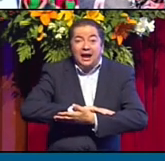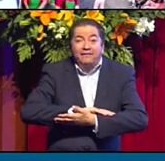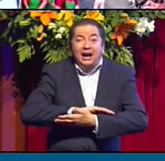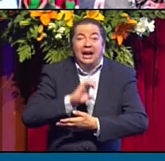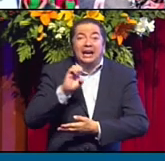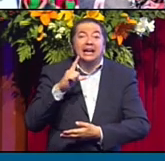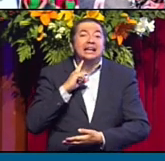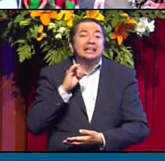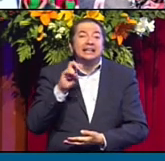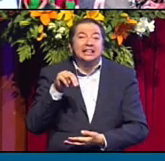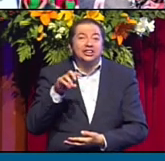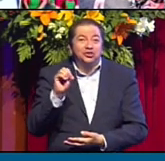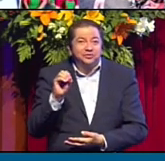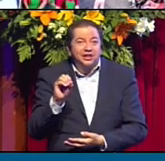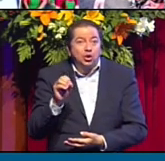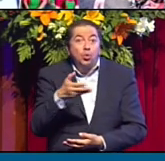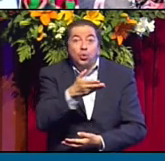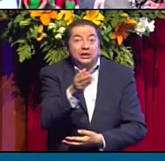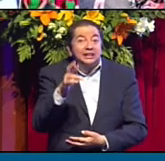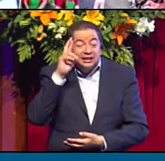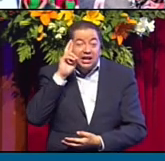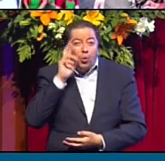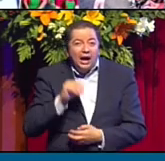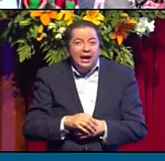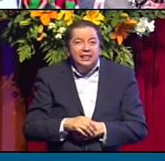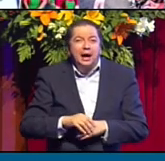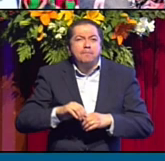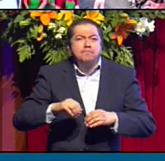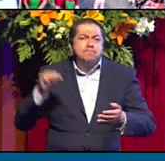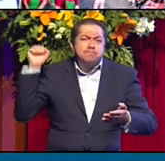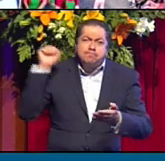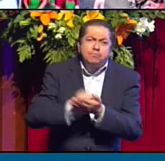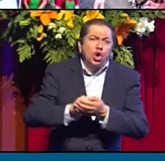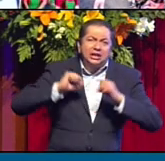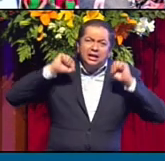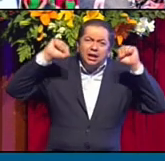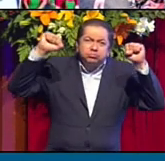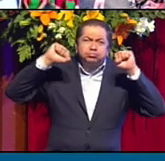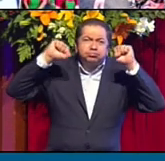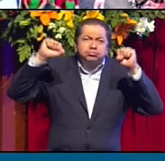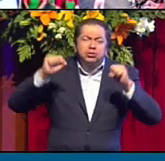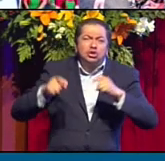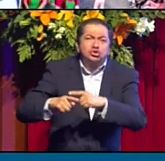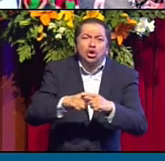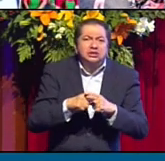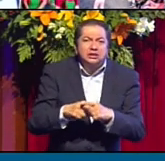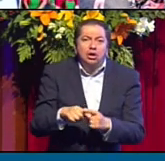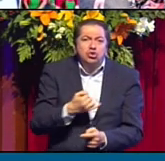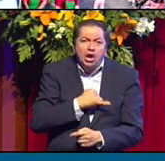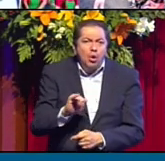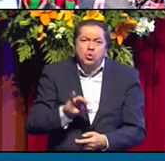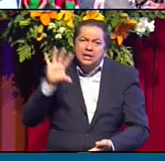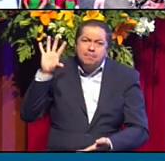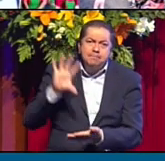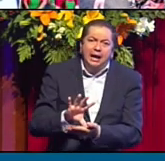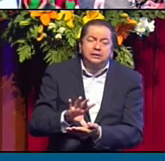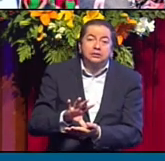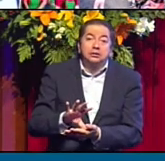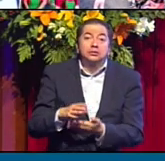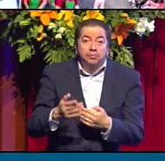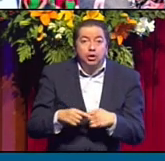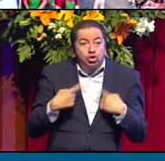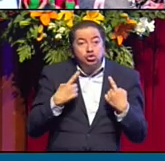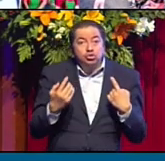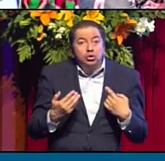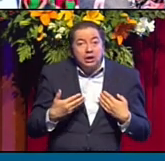¿ustedes se recuerdan que tuvimos una protesta social? Donde legítimamente la gente dijo, no nos gusta el país que estamos viviendo, pero también